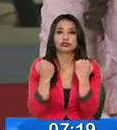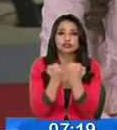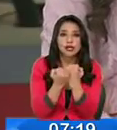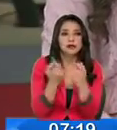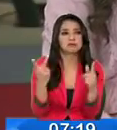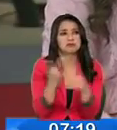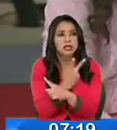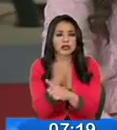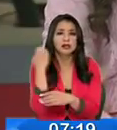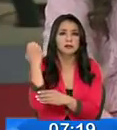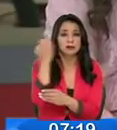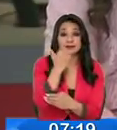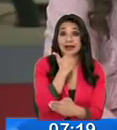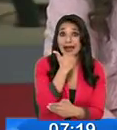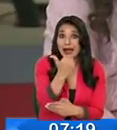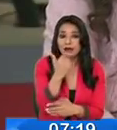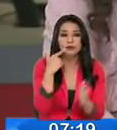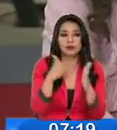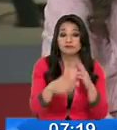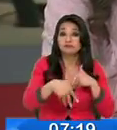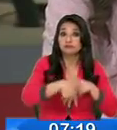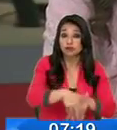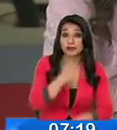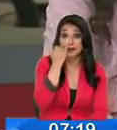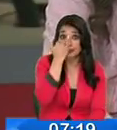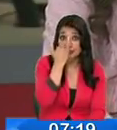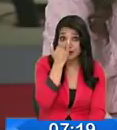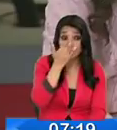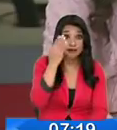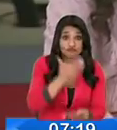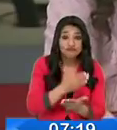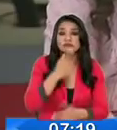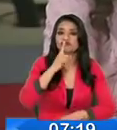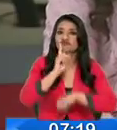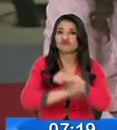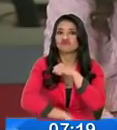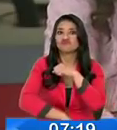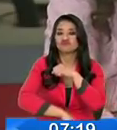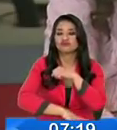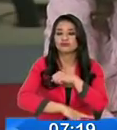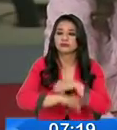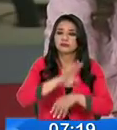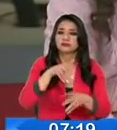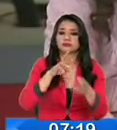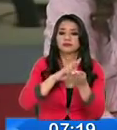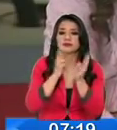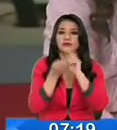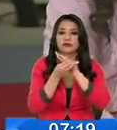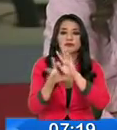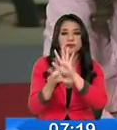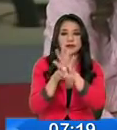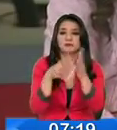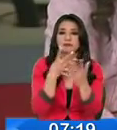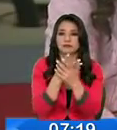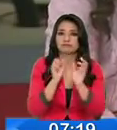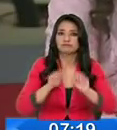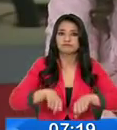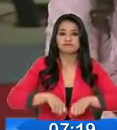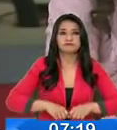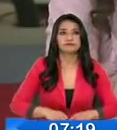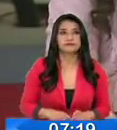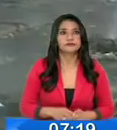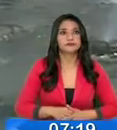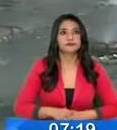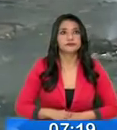situaciones de conflicto como la protesta indígena pueda ser sancionado penalmente, esto como parte de las reformas al Código Orgánico Integral Penal.